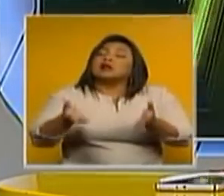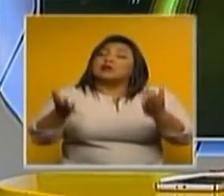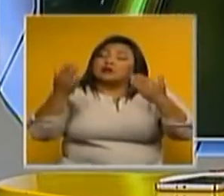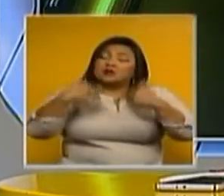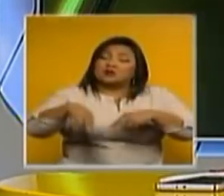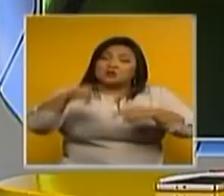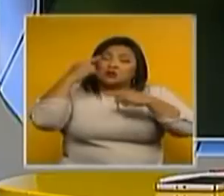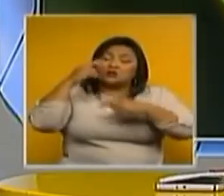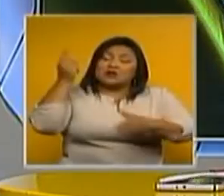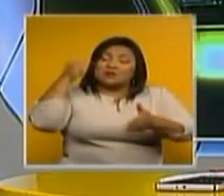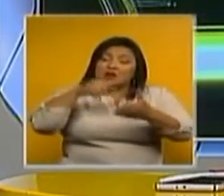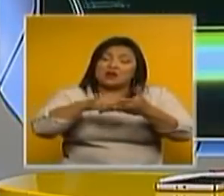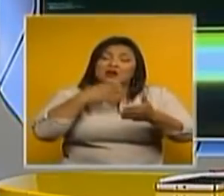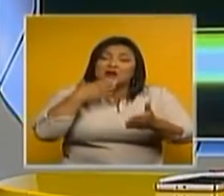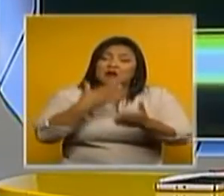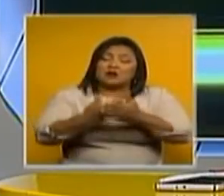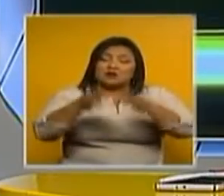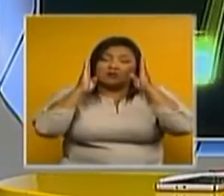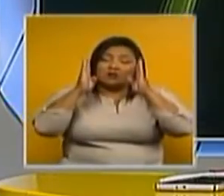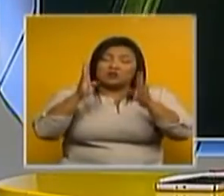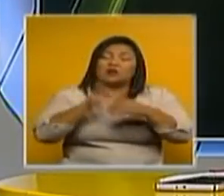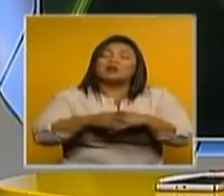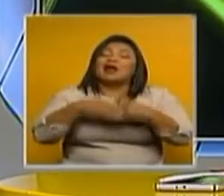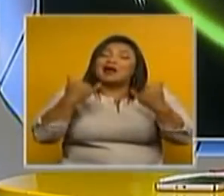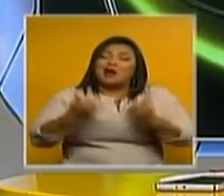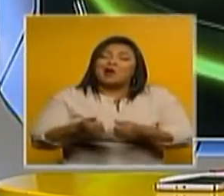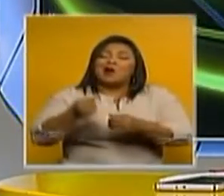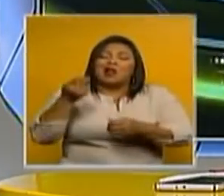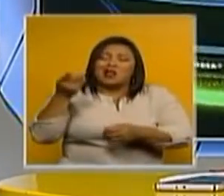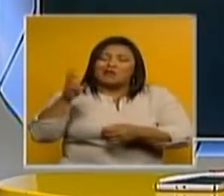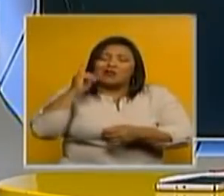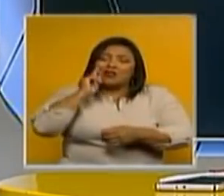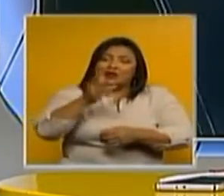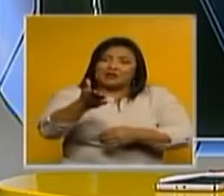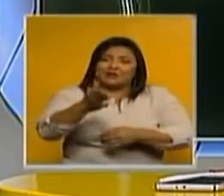1 Estelar. Mil gracias por su atención. Los dejo de inmediato con La Vida Negra.